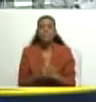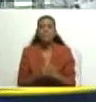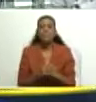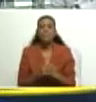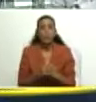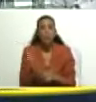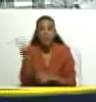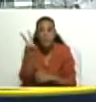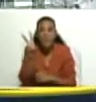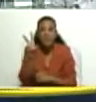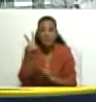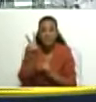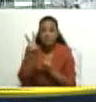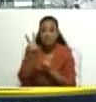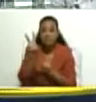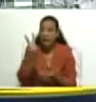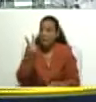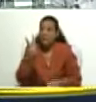precisamente Venezuela necesita